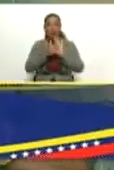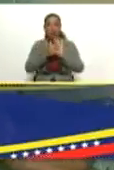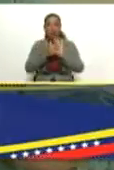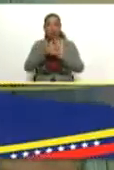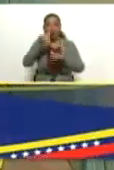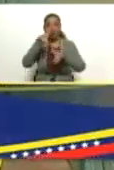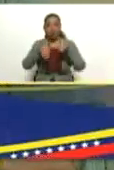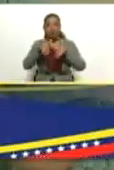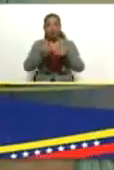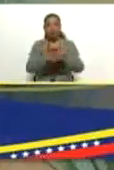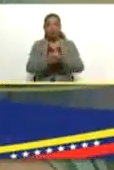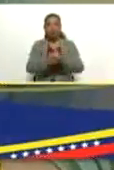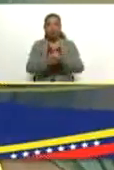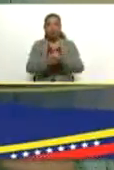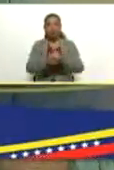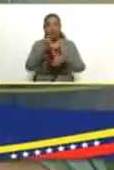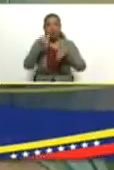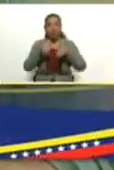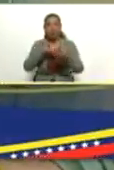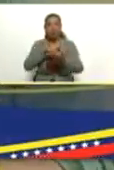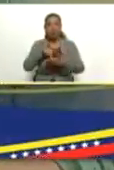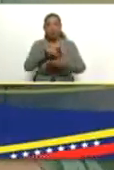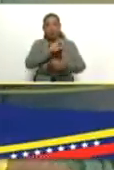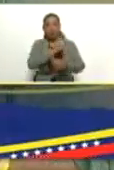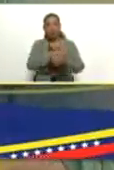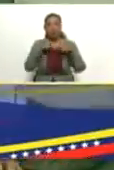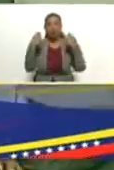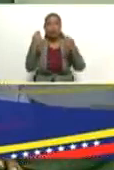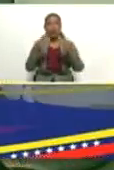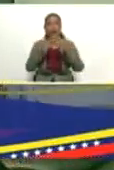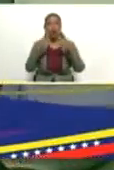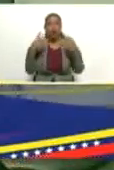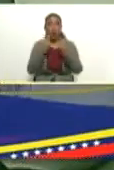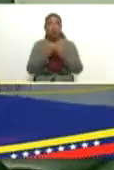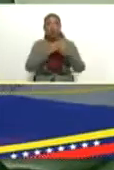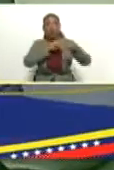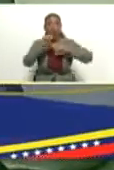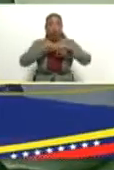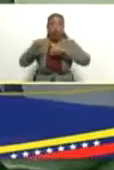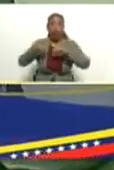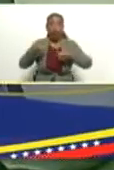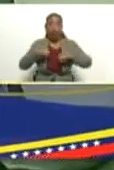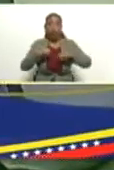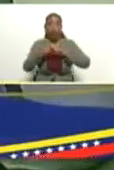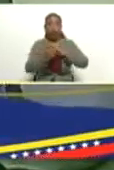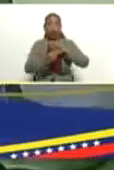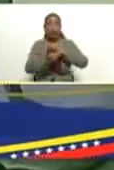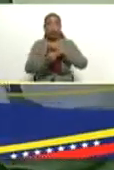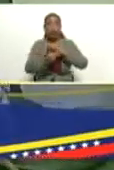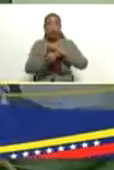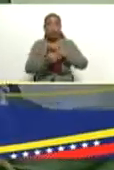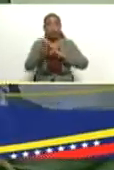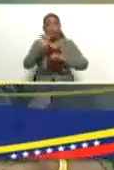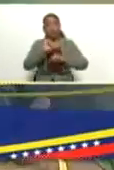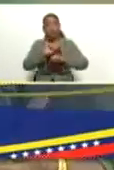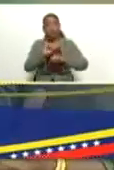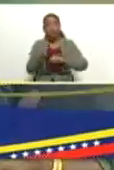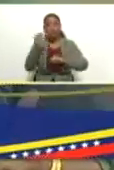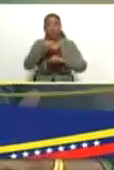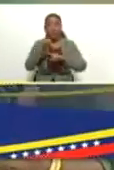electores, votos, participantes, poder popular, todos y todas movilizados desde la base. Y que además para